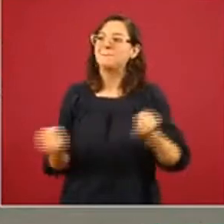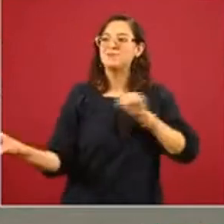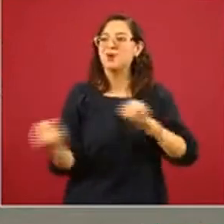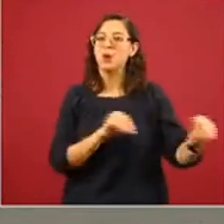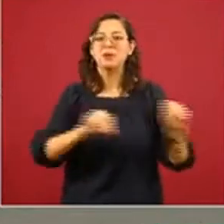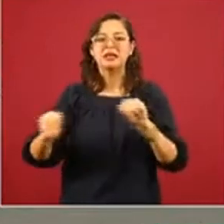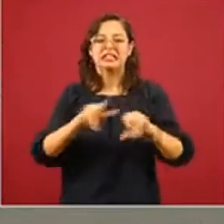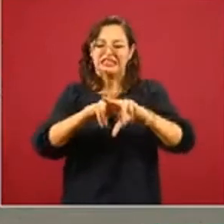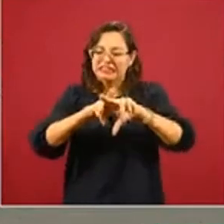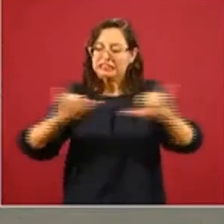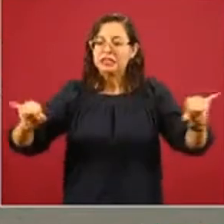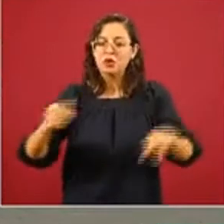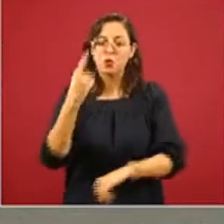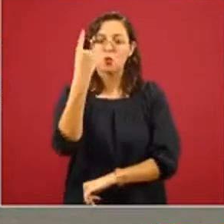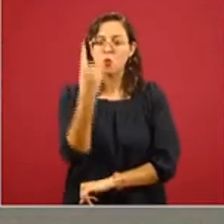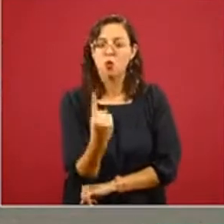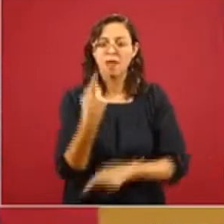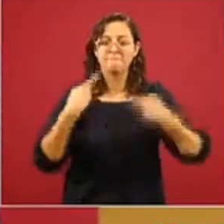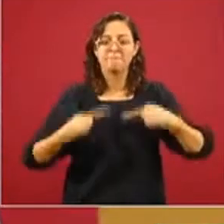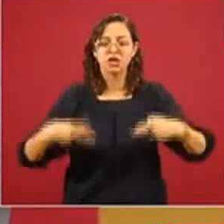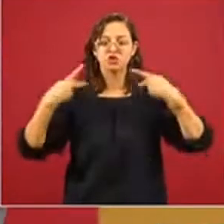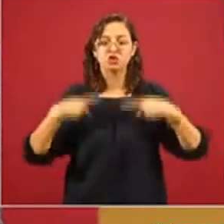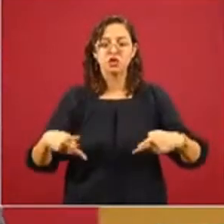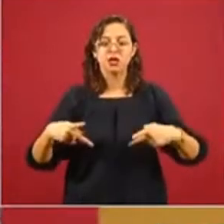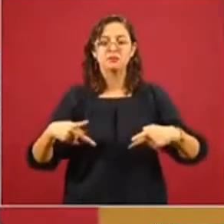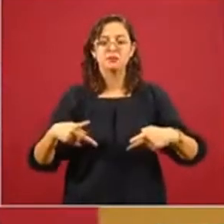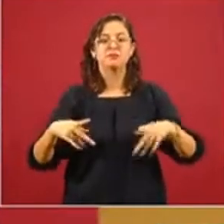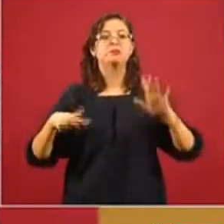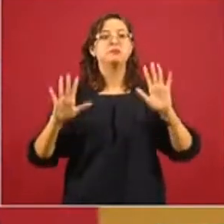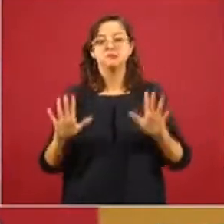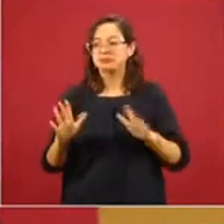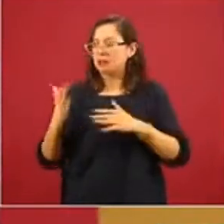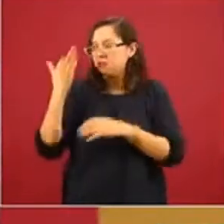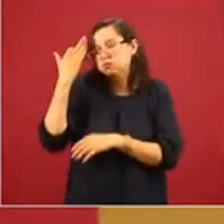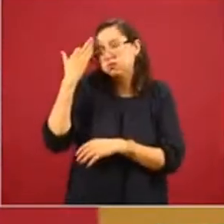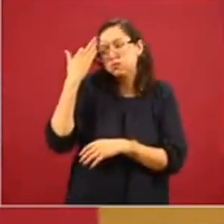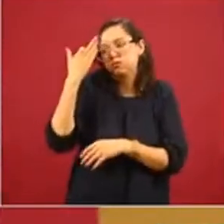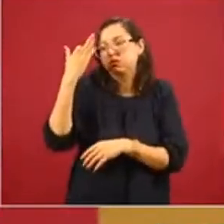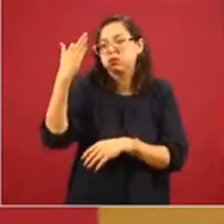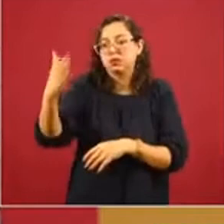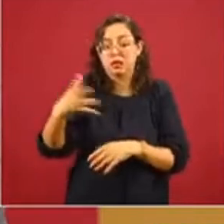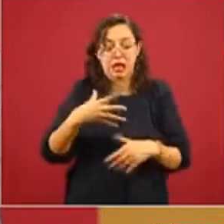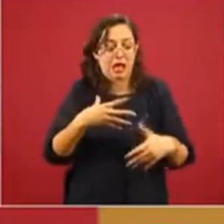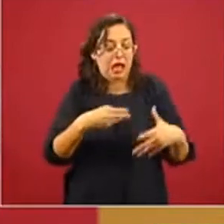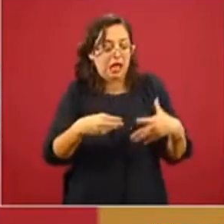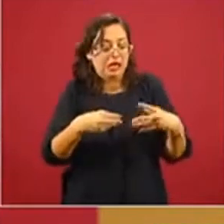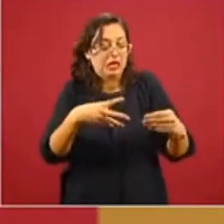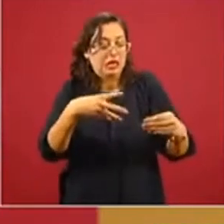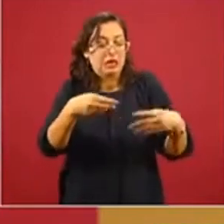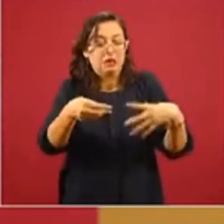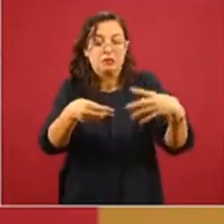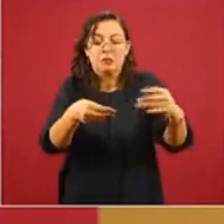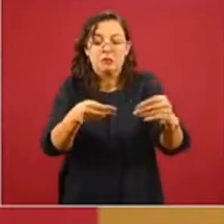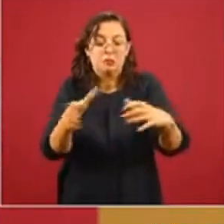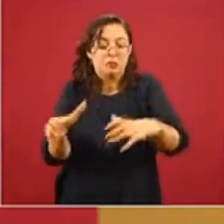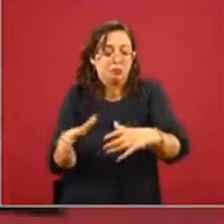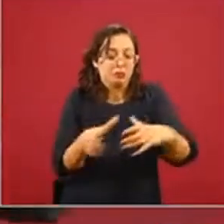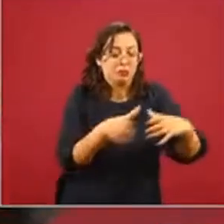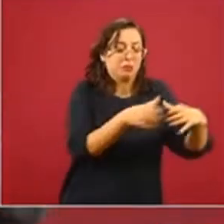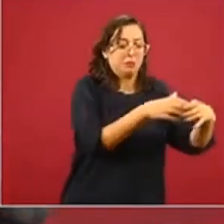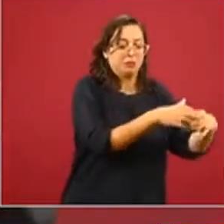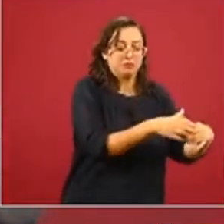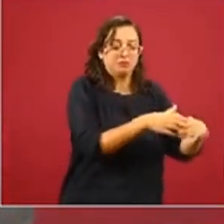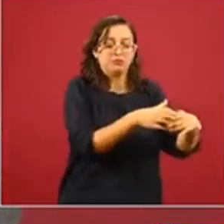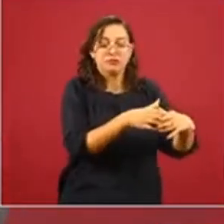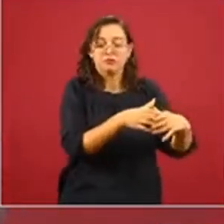que los últimos contagios empiecen a ocurrir en forma natural, se detecten, se aíslen